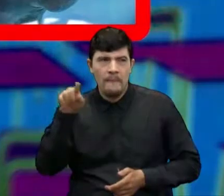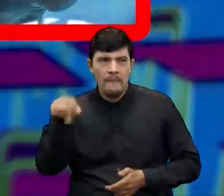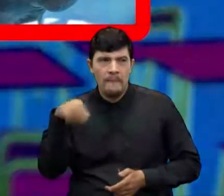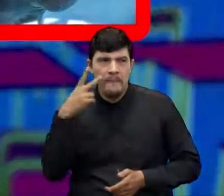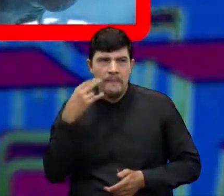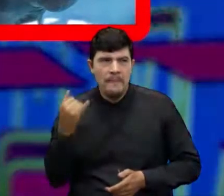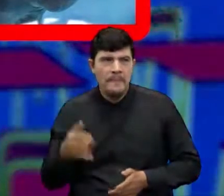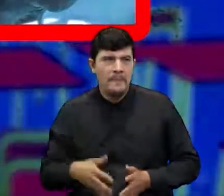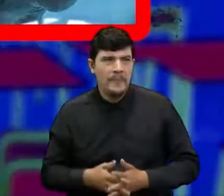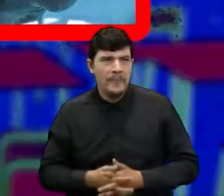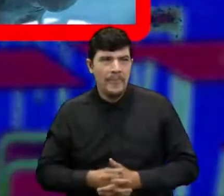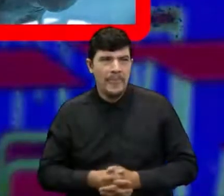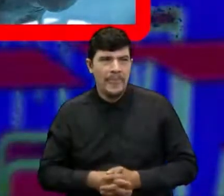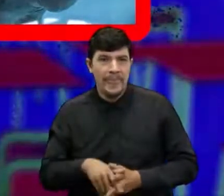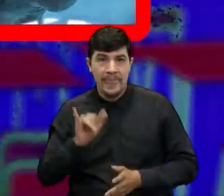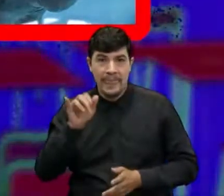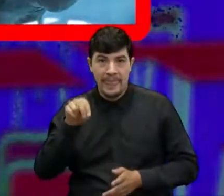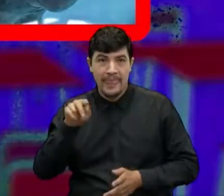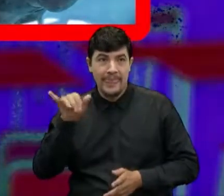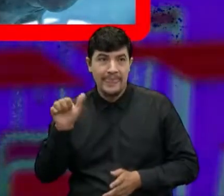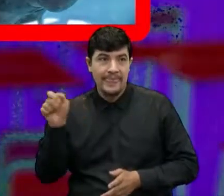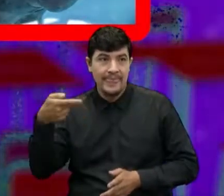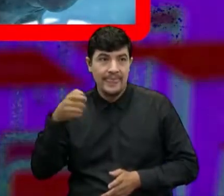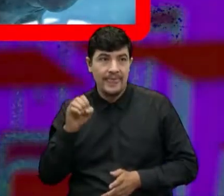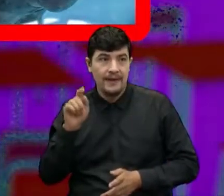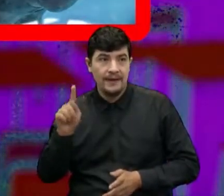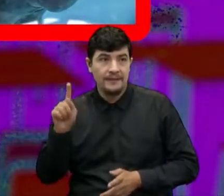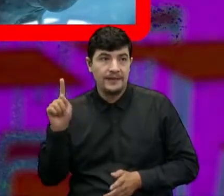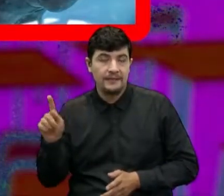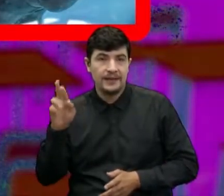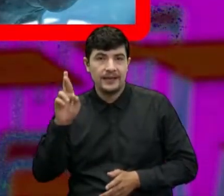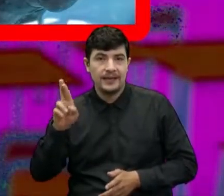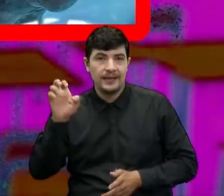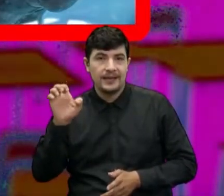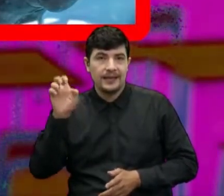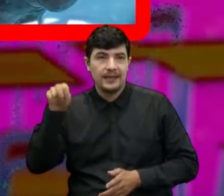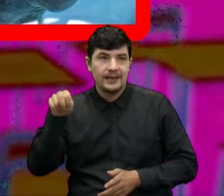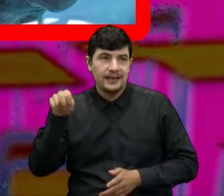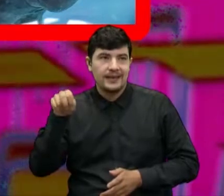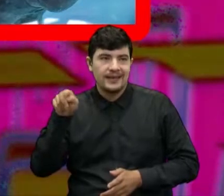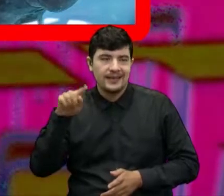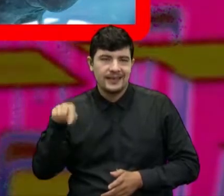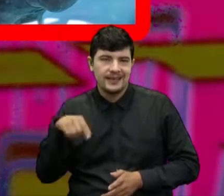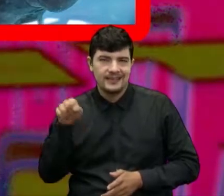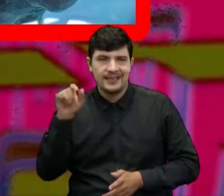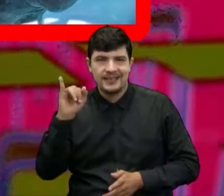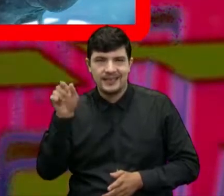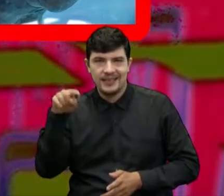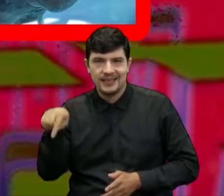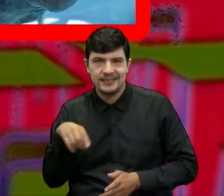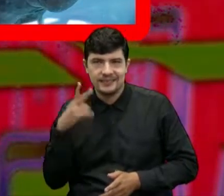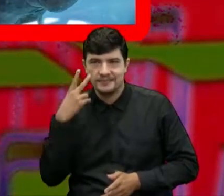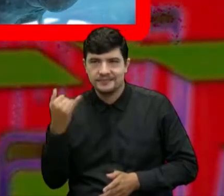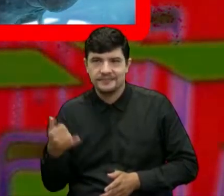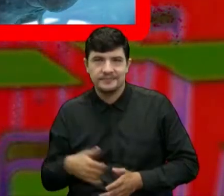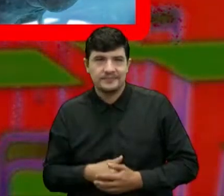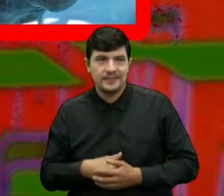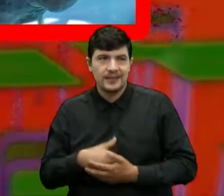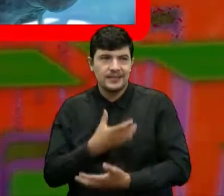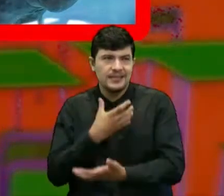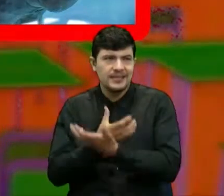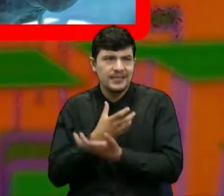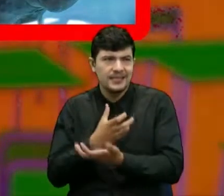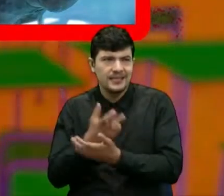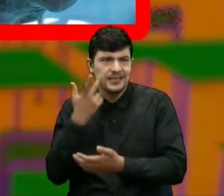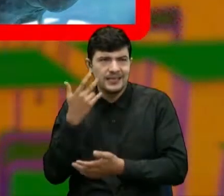I-N-I-A-G-E-O-F-F-R-E-N-S-I-S Y científicamente